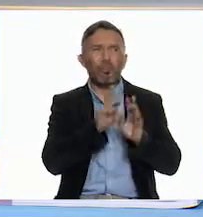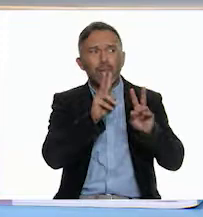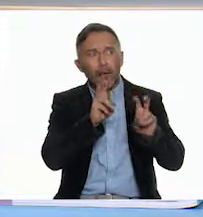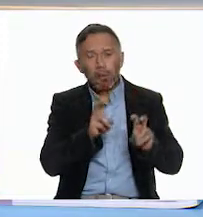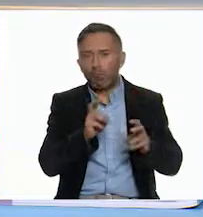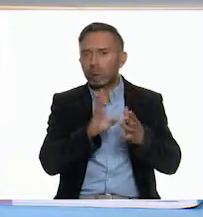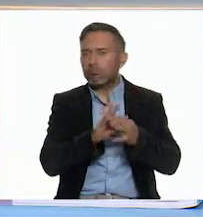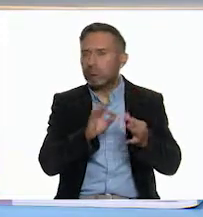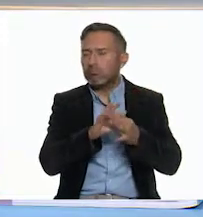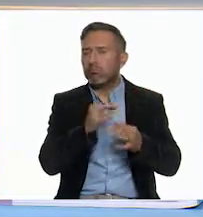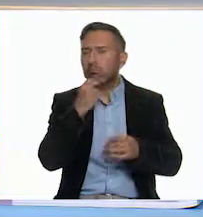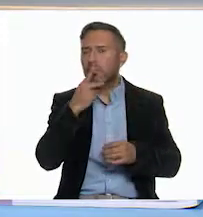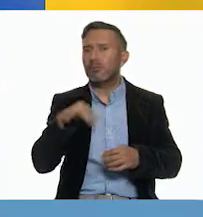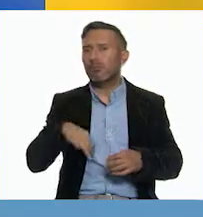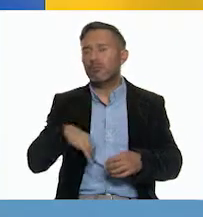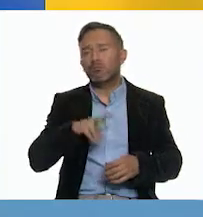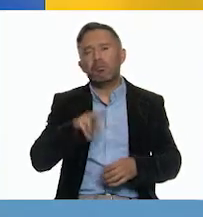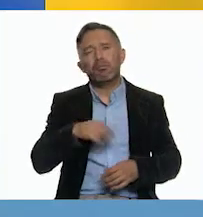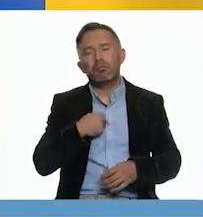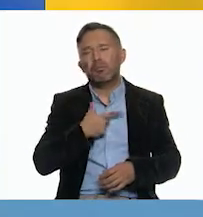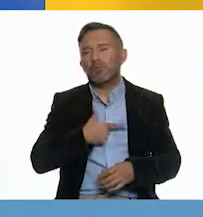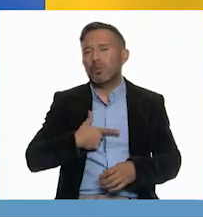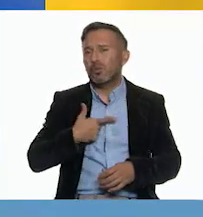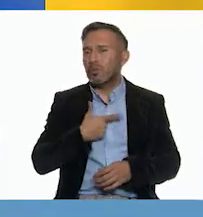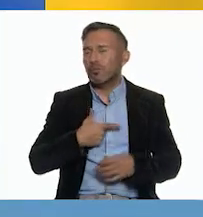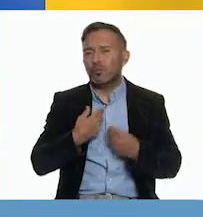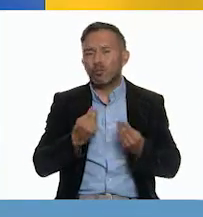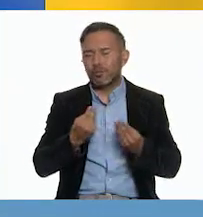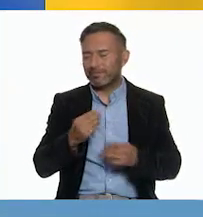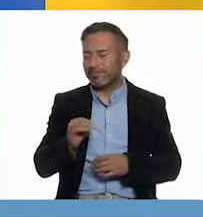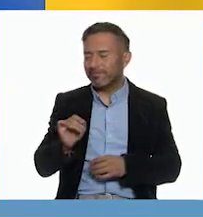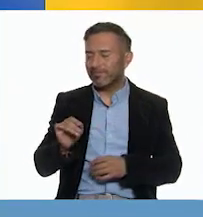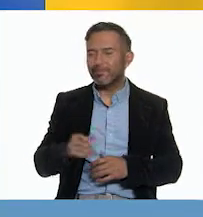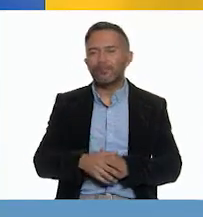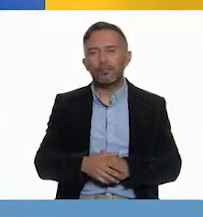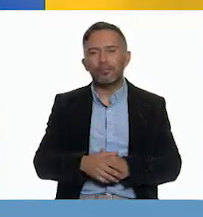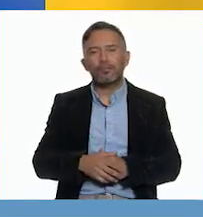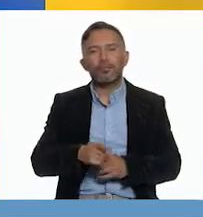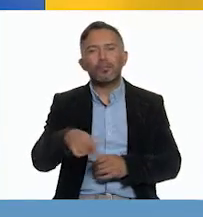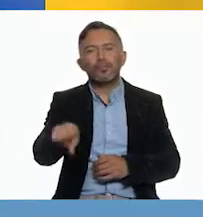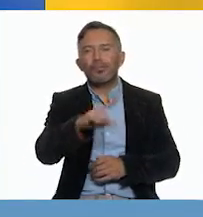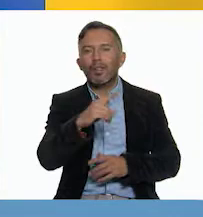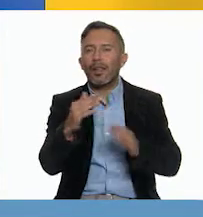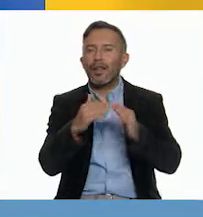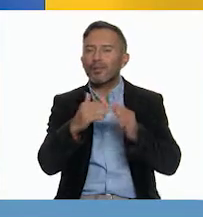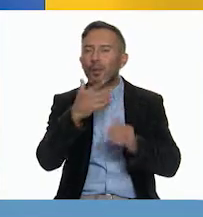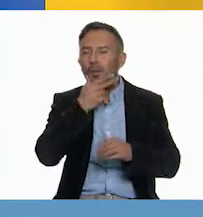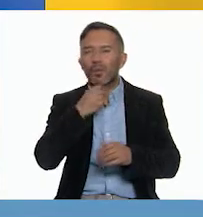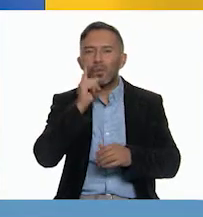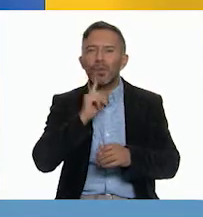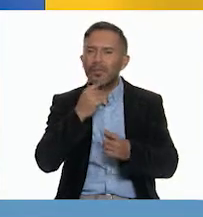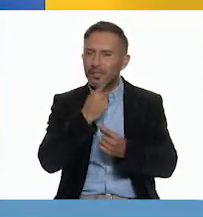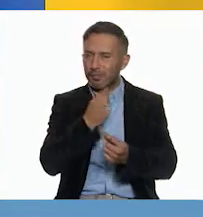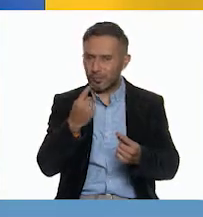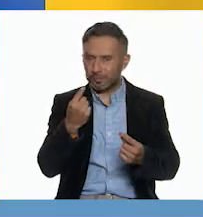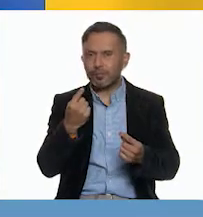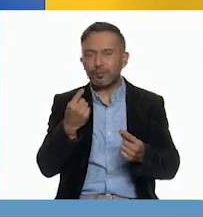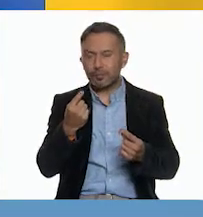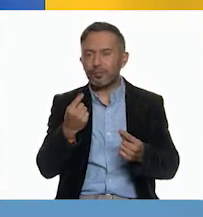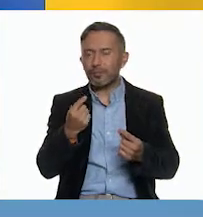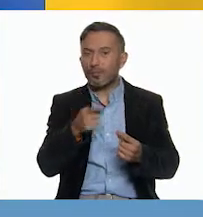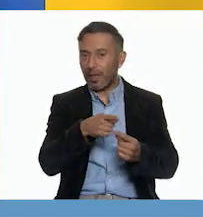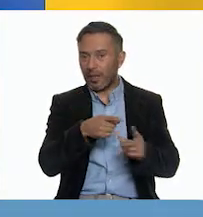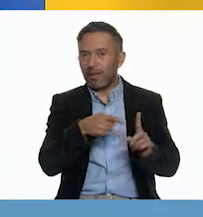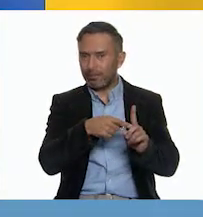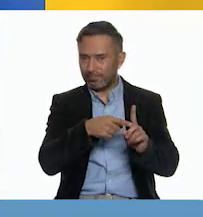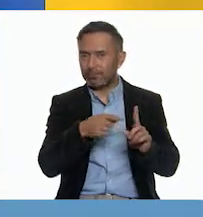maestra, me gustan mucho. Seguro que sí. Ustedes en casa, niñas y niños, también reflexionen sobre el carácter y